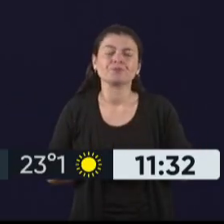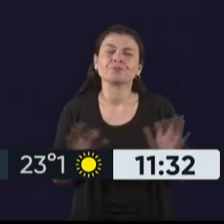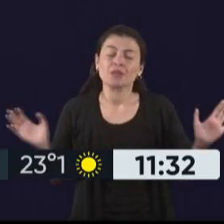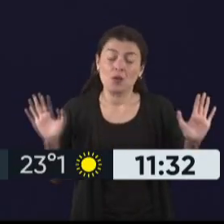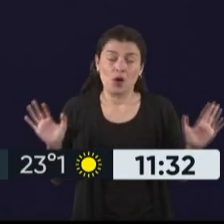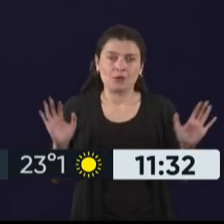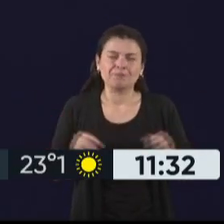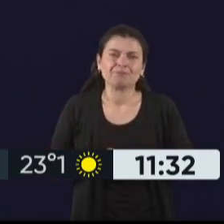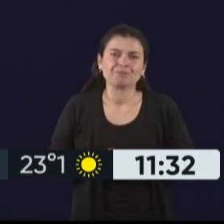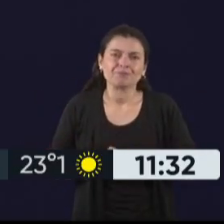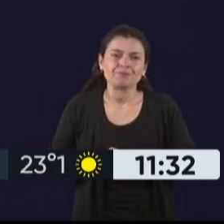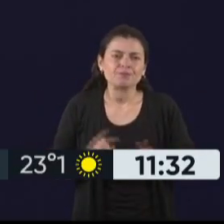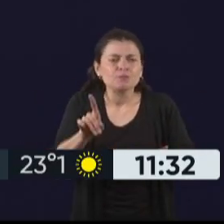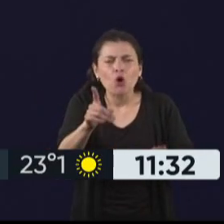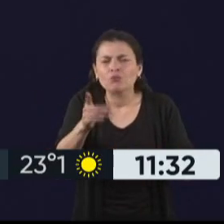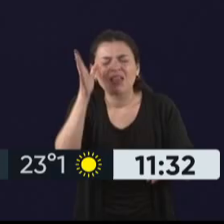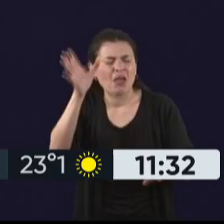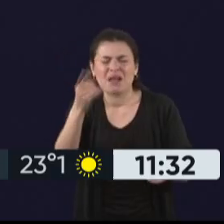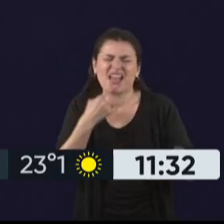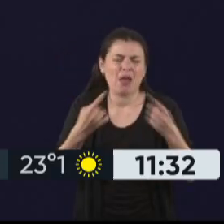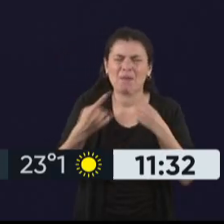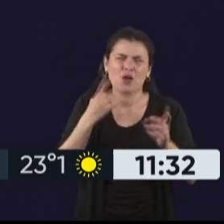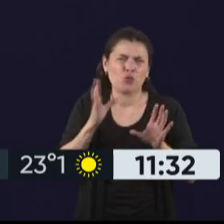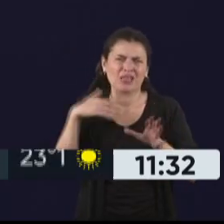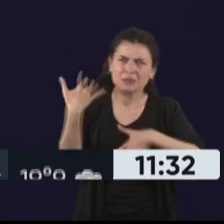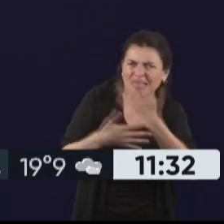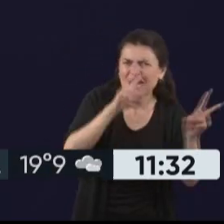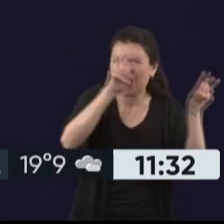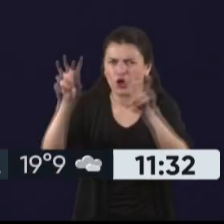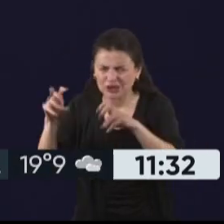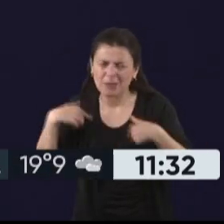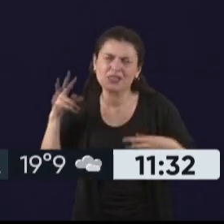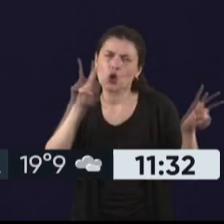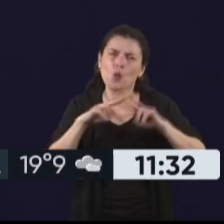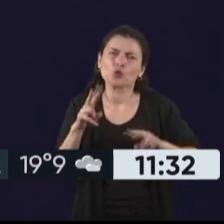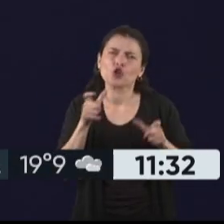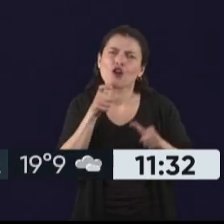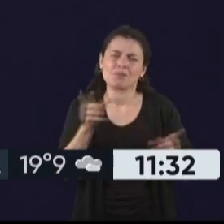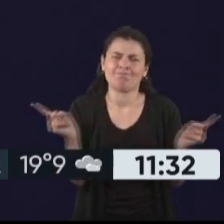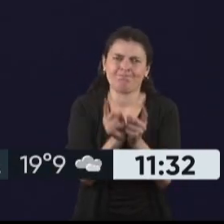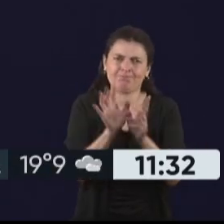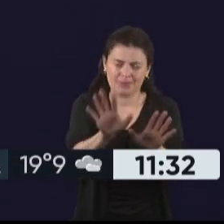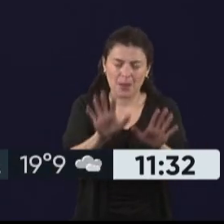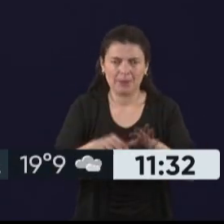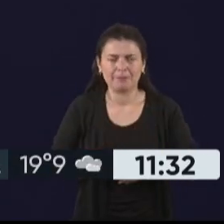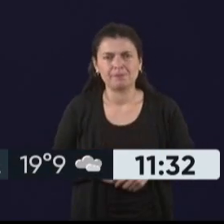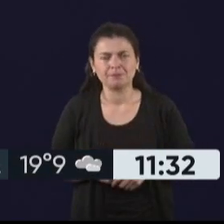Bueno, a ver, siempre me haces preguntas con respuestas muy amplias, así que voy a tratar de simplificar. No por eso malas, todo lo contrario,